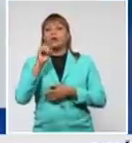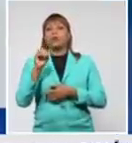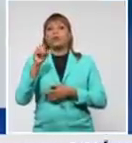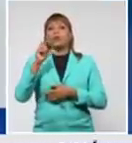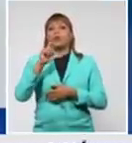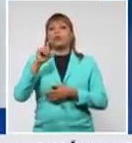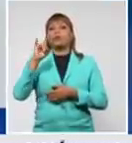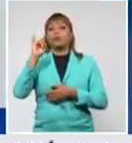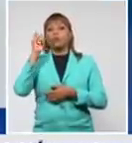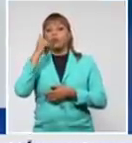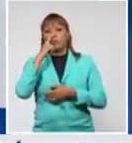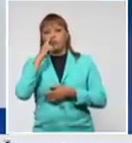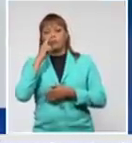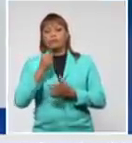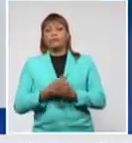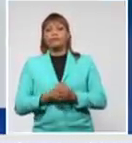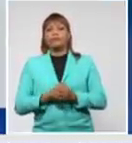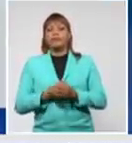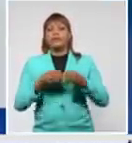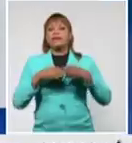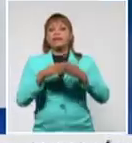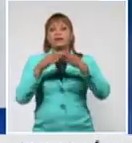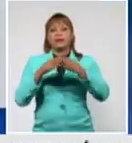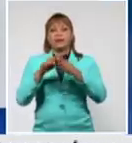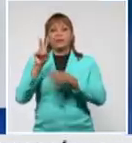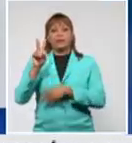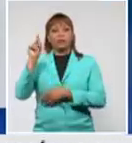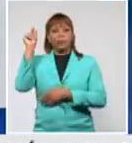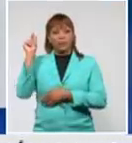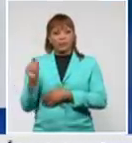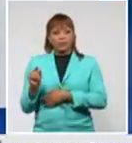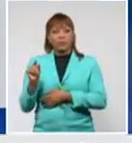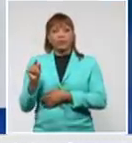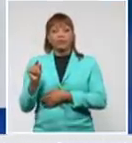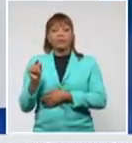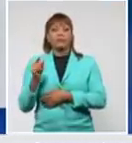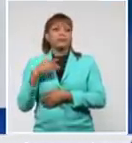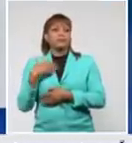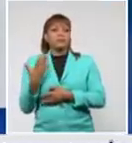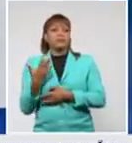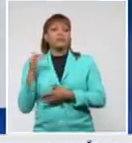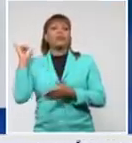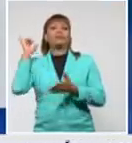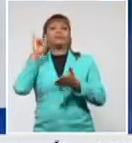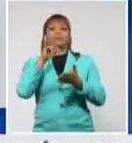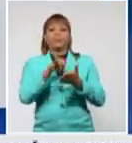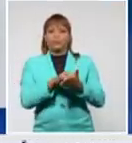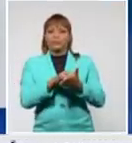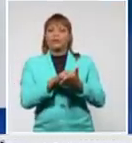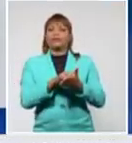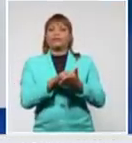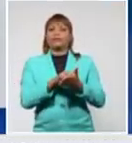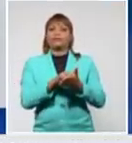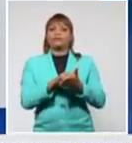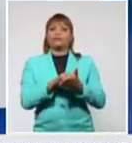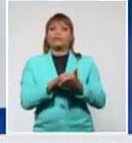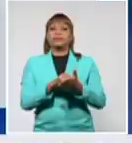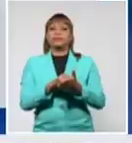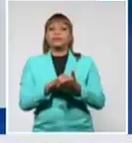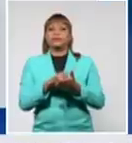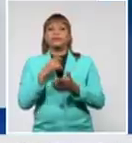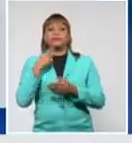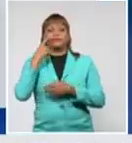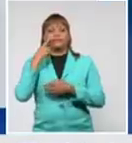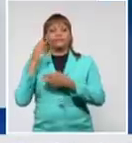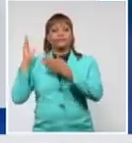De Granma, los 2 casos que tiene son importados, Cautocristo 1 y Bayamo el